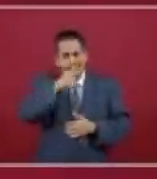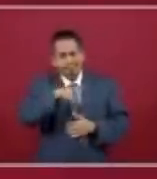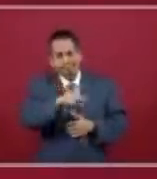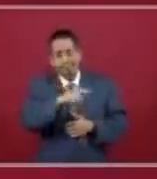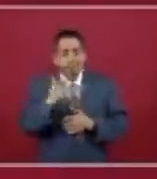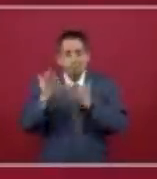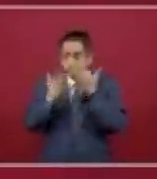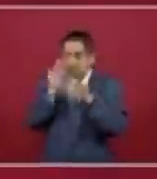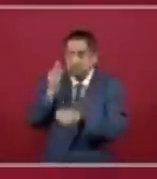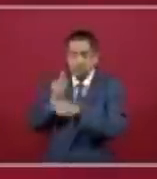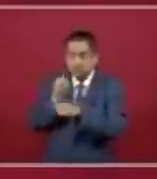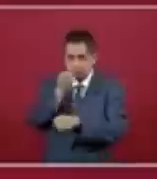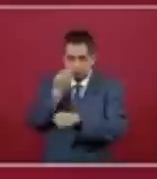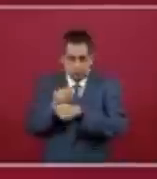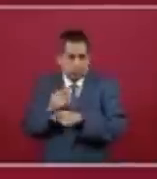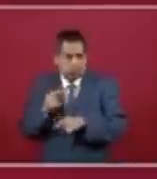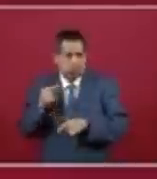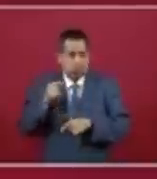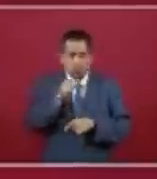estudiantes.